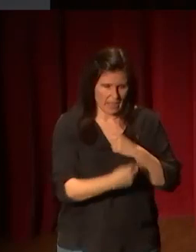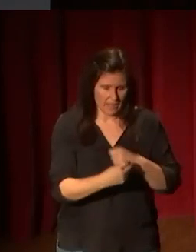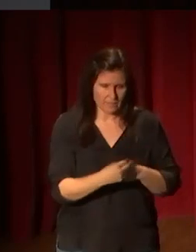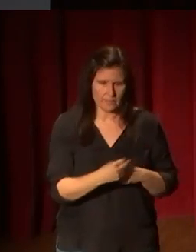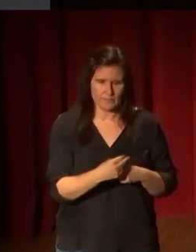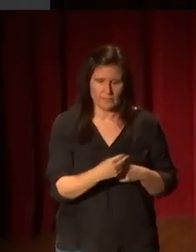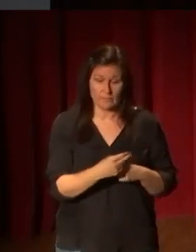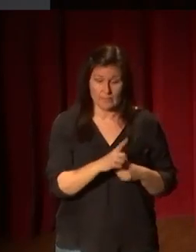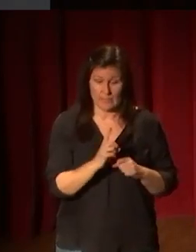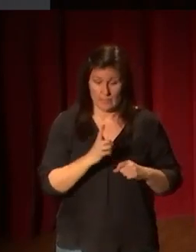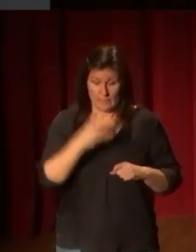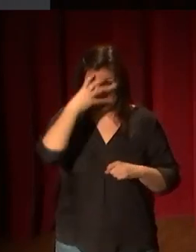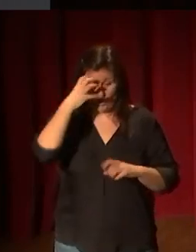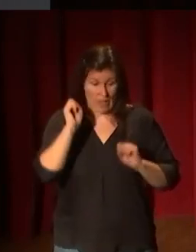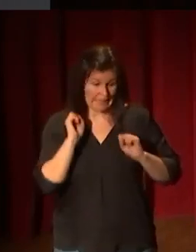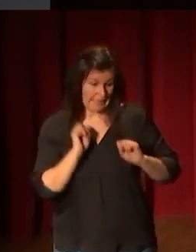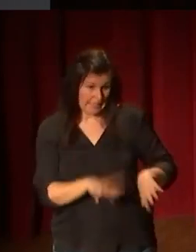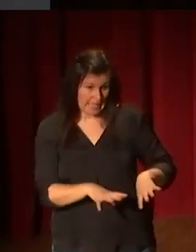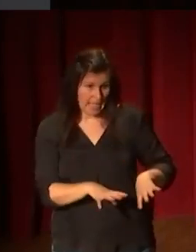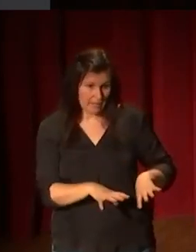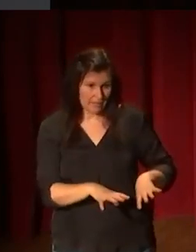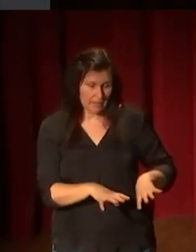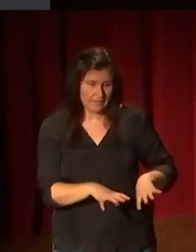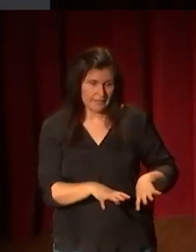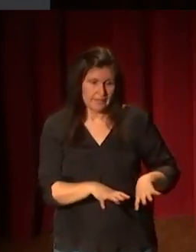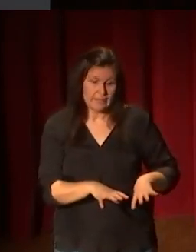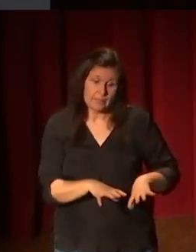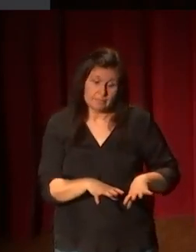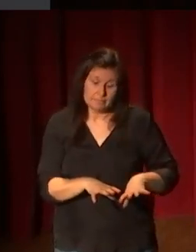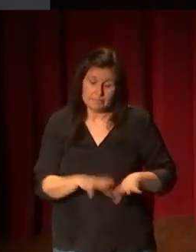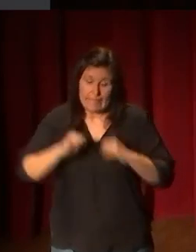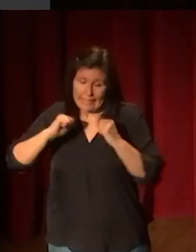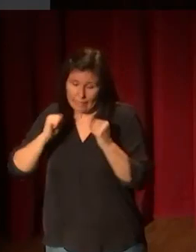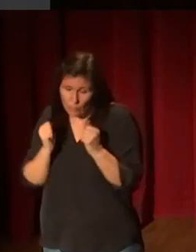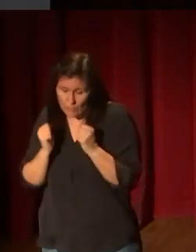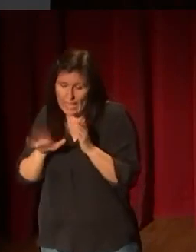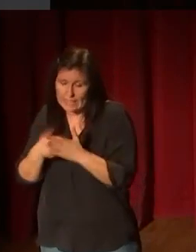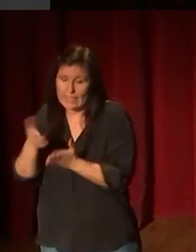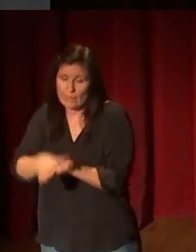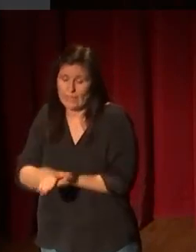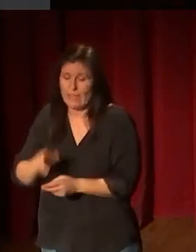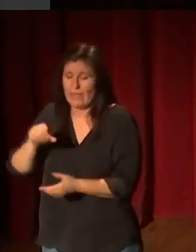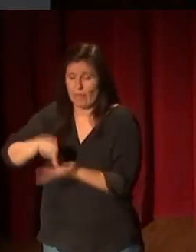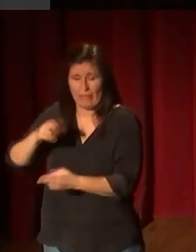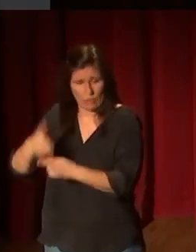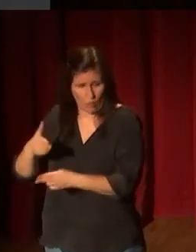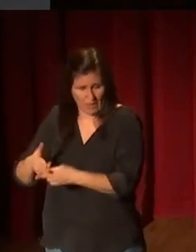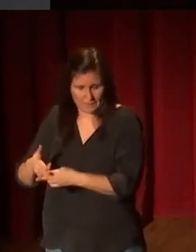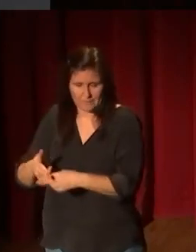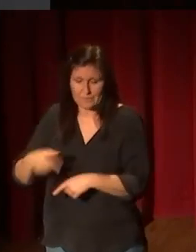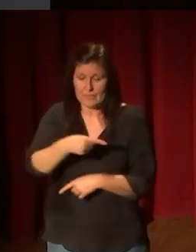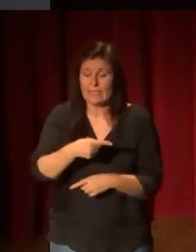abdica el trono y se refugia hasta el momento de su muerte en roma' este tipo de